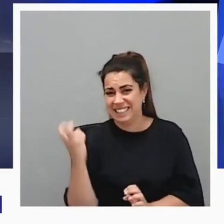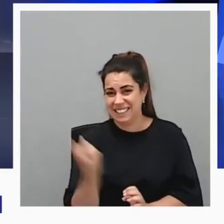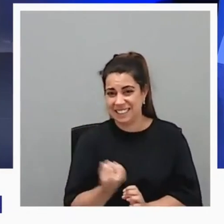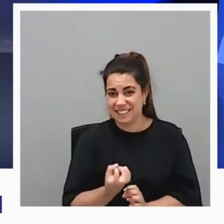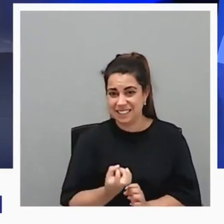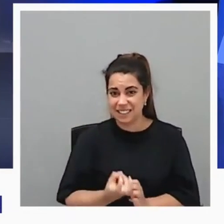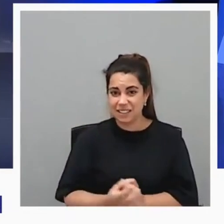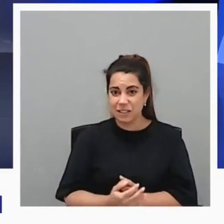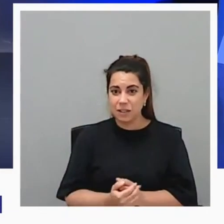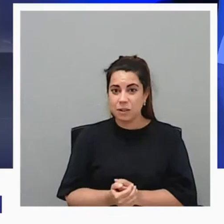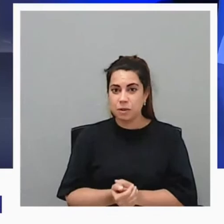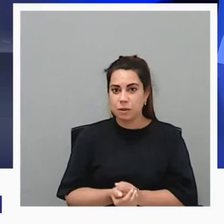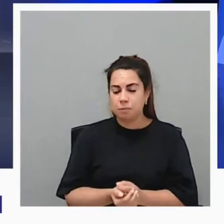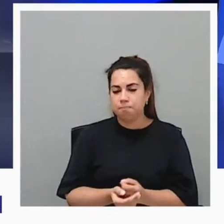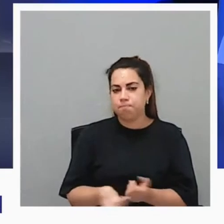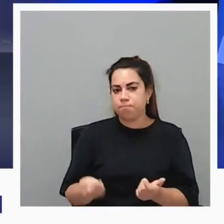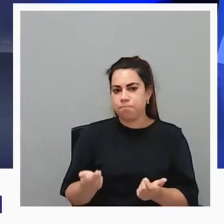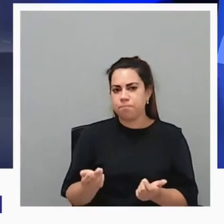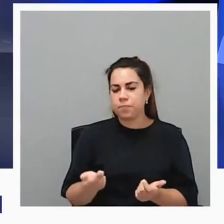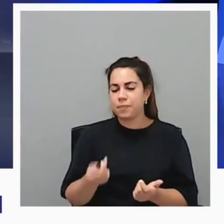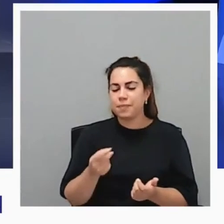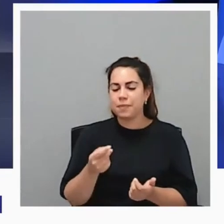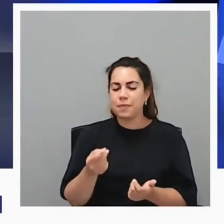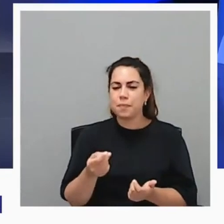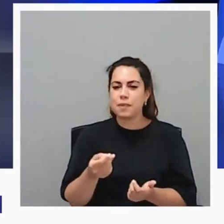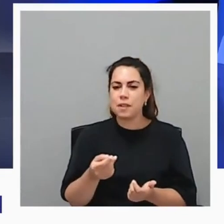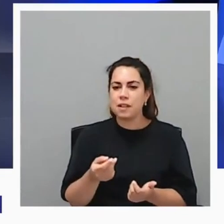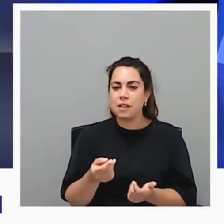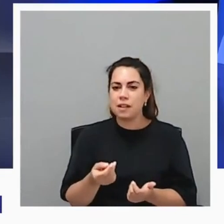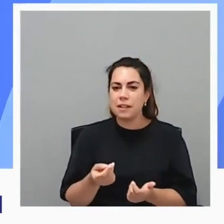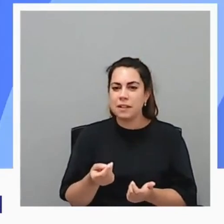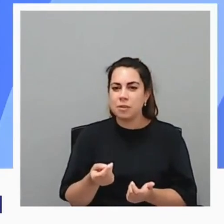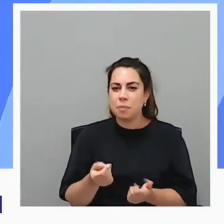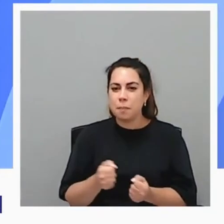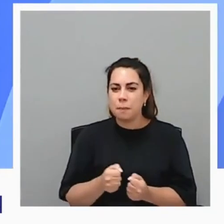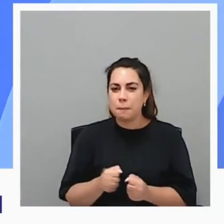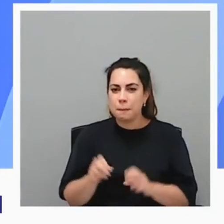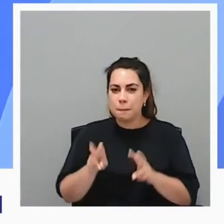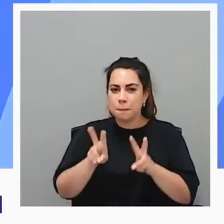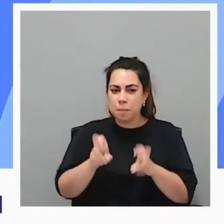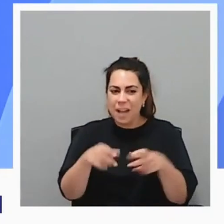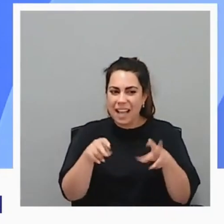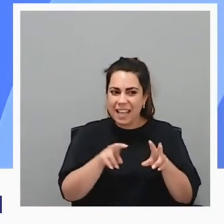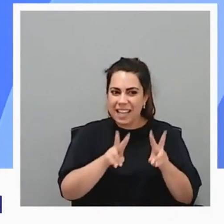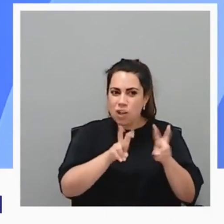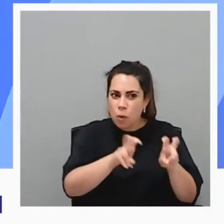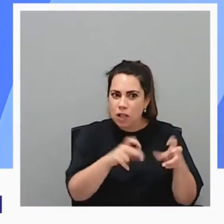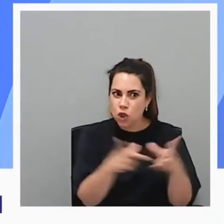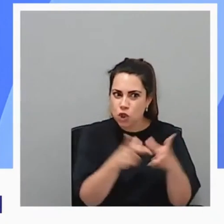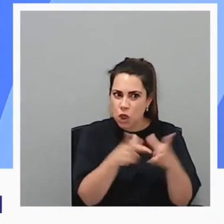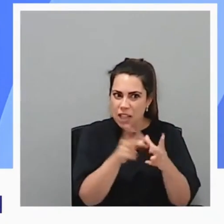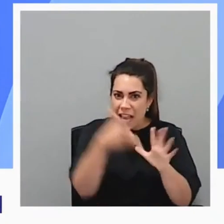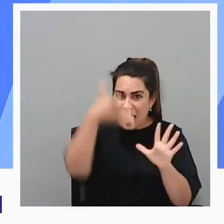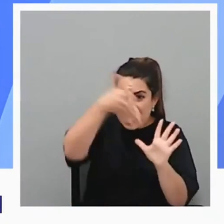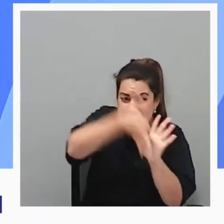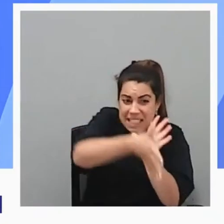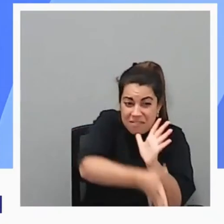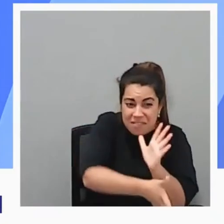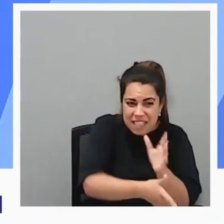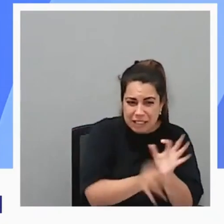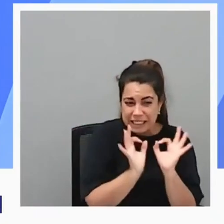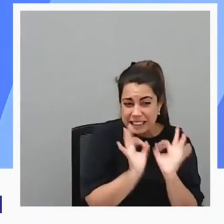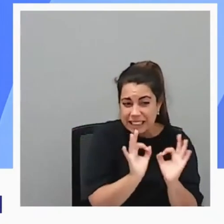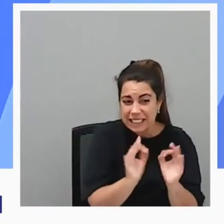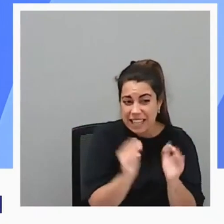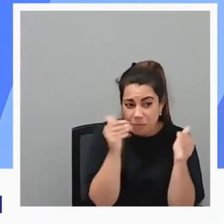acuerdo grande, no podemos definir exactamente qué es innovación social, pero sí podemos apreciar que